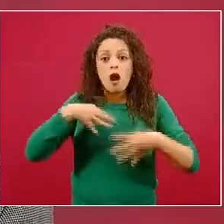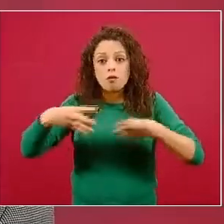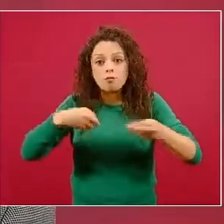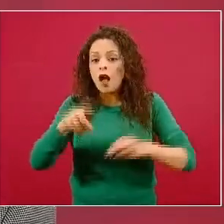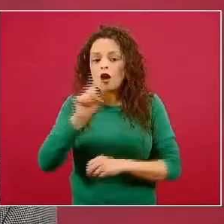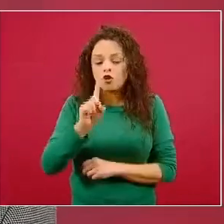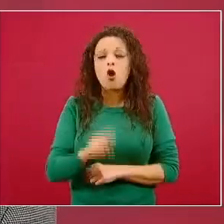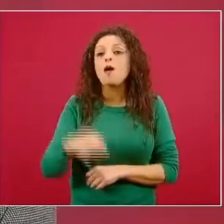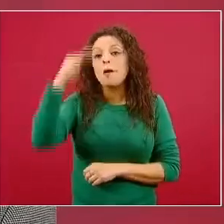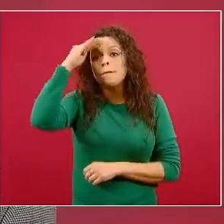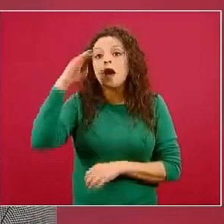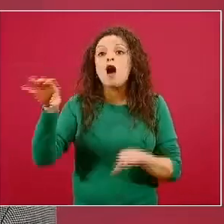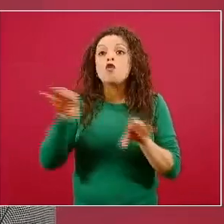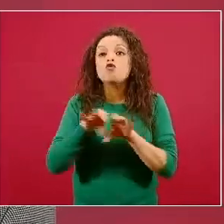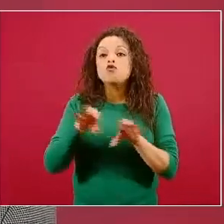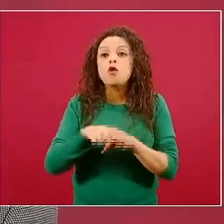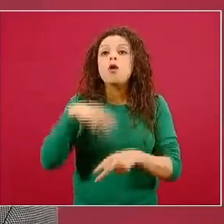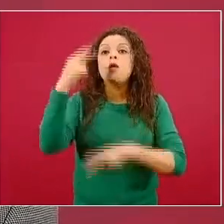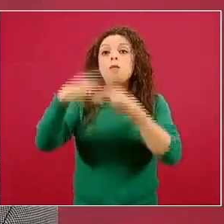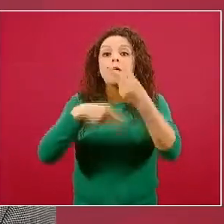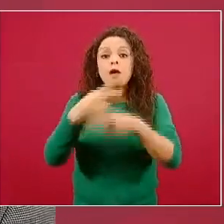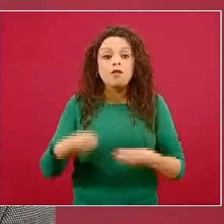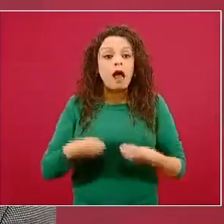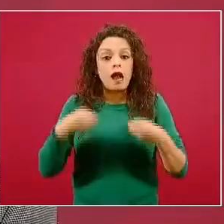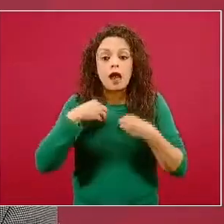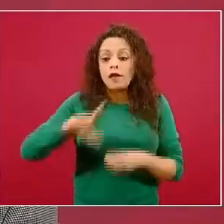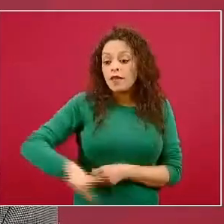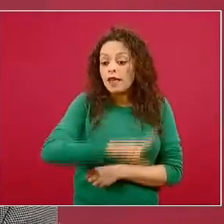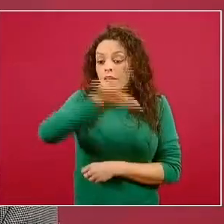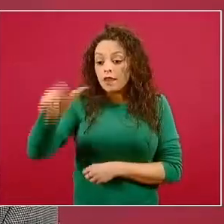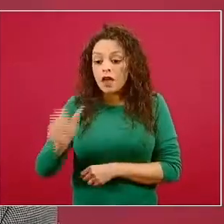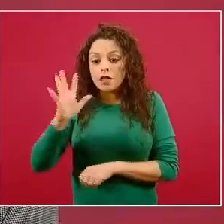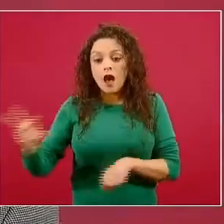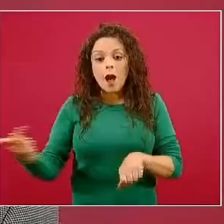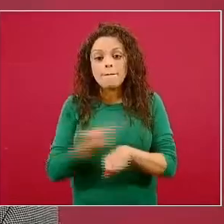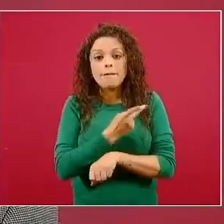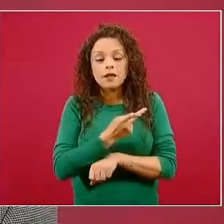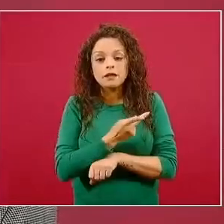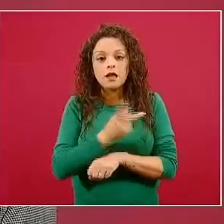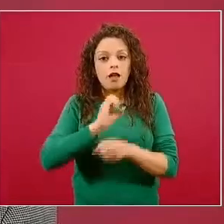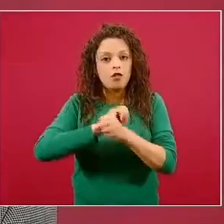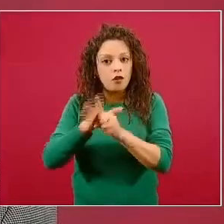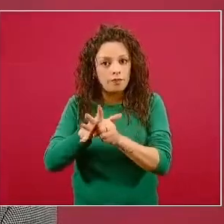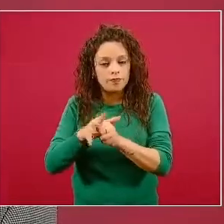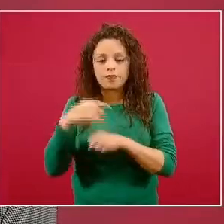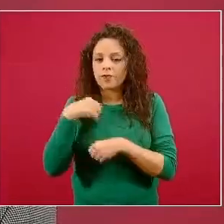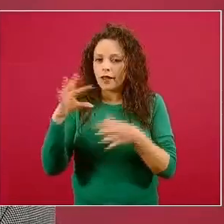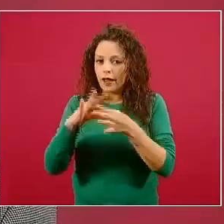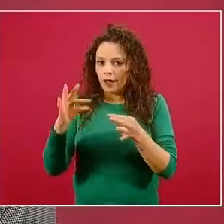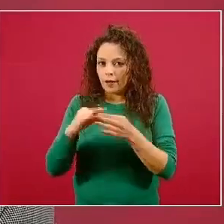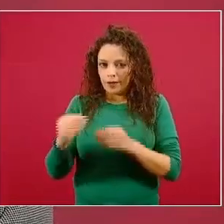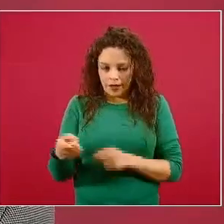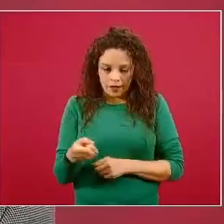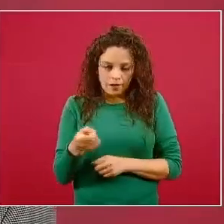post-COVID, la vida post-pandémica. Menciono uno de los que por el momento empiezan a